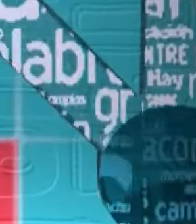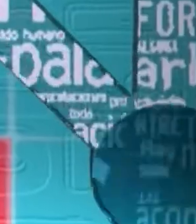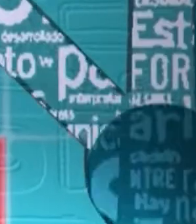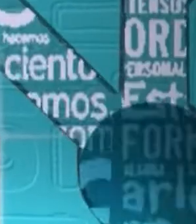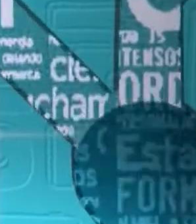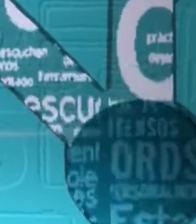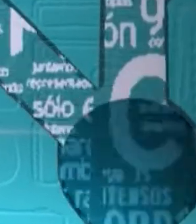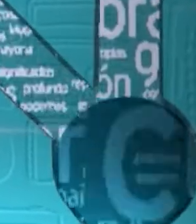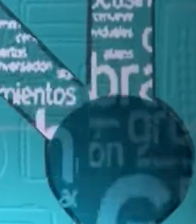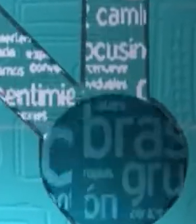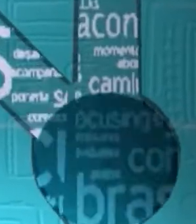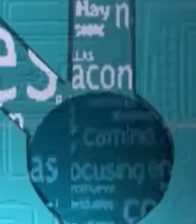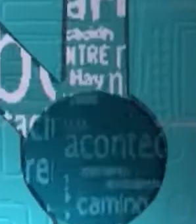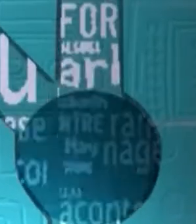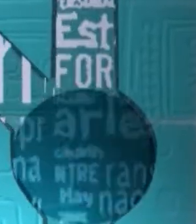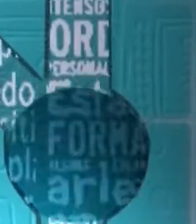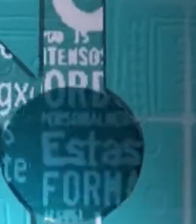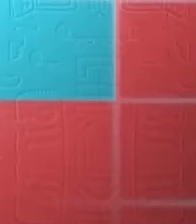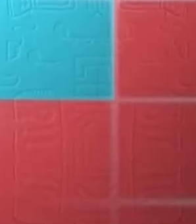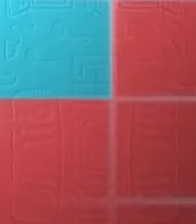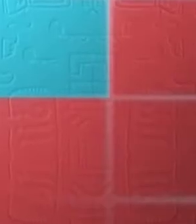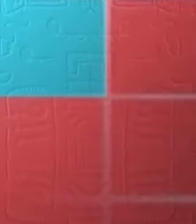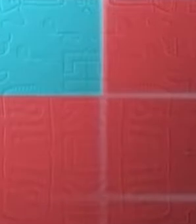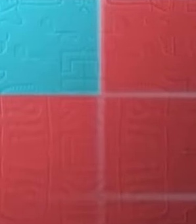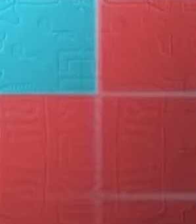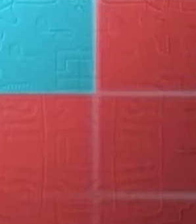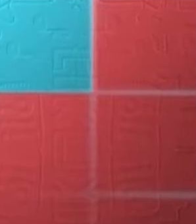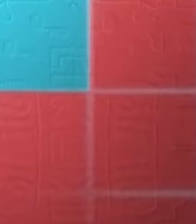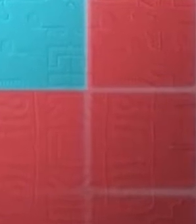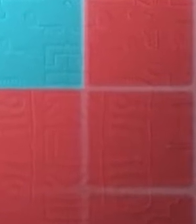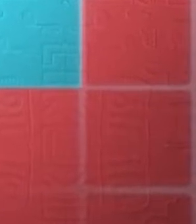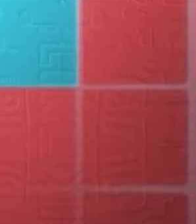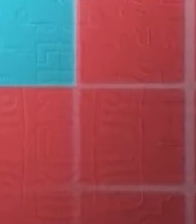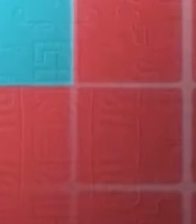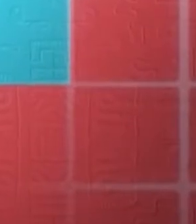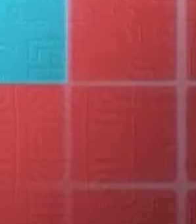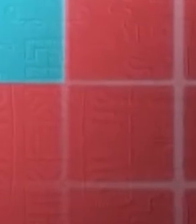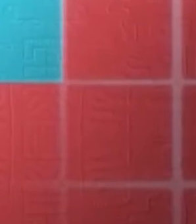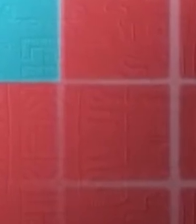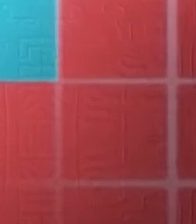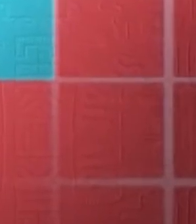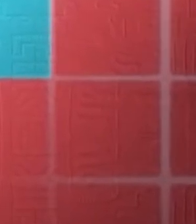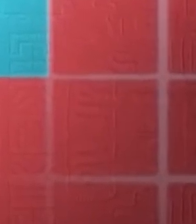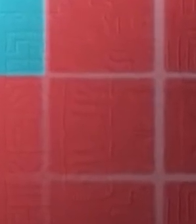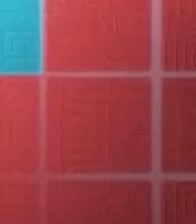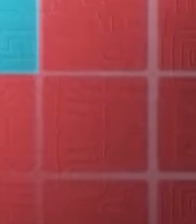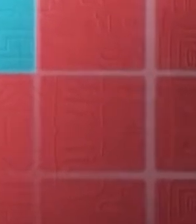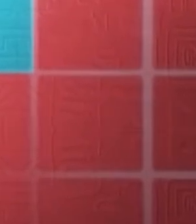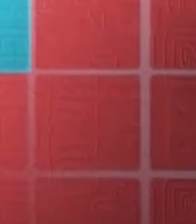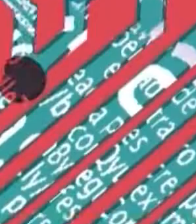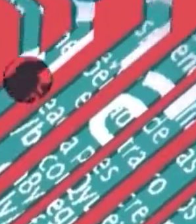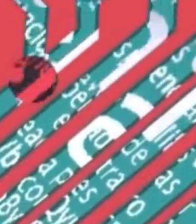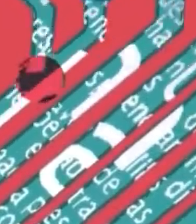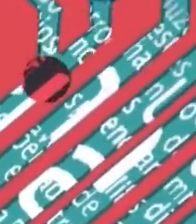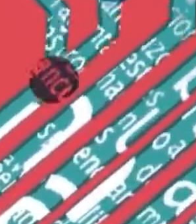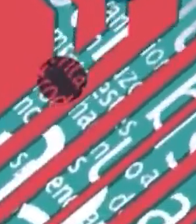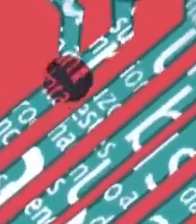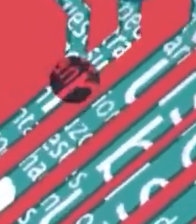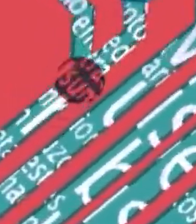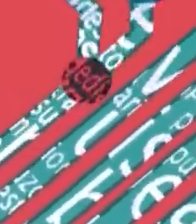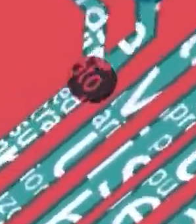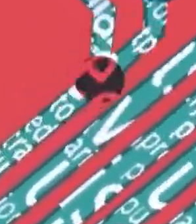próximo candidato a presidente. Sin duda, bueno, es un tema para seguir analizando. Vamos a ir a una pausa y vamos a seguir hablando de esto porque